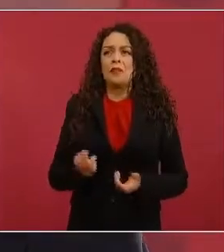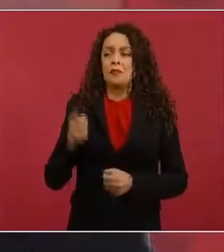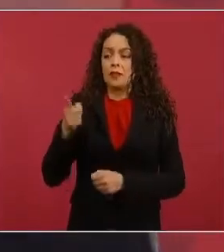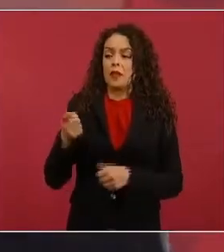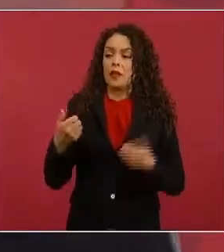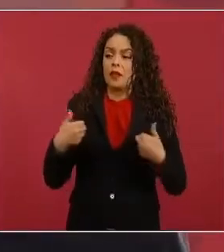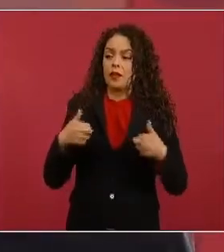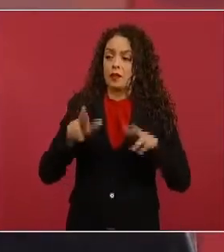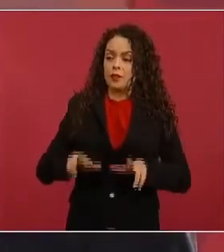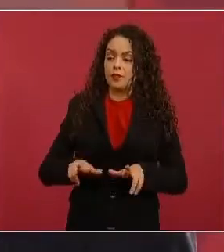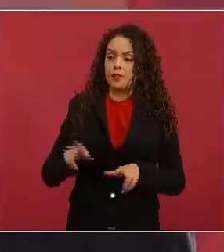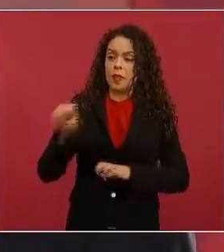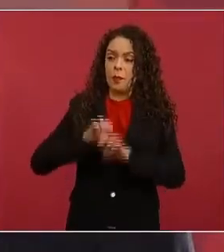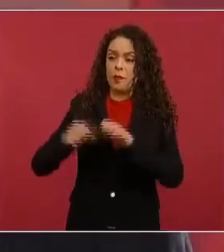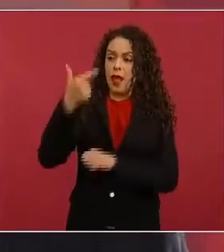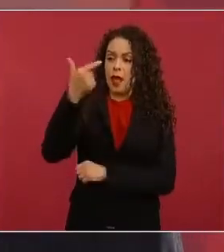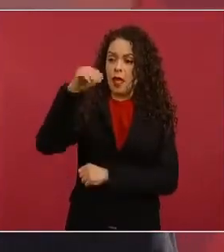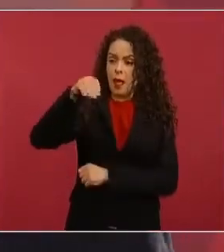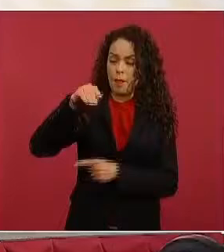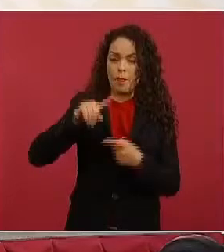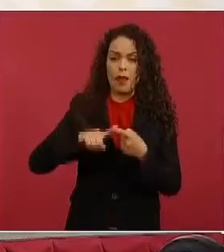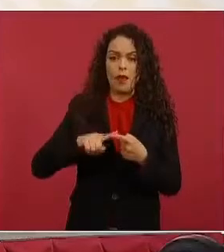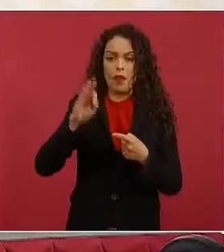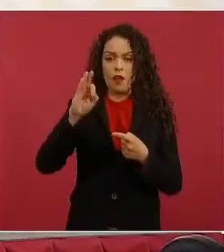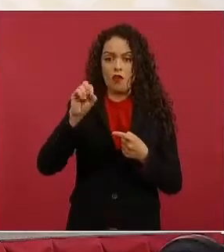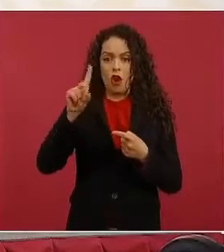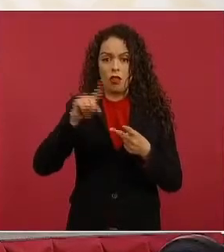General Motors, de Ford,